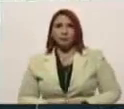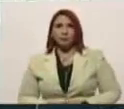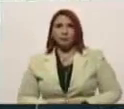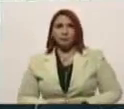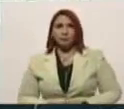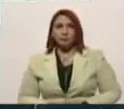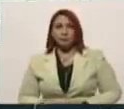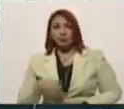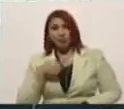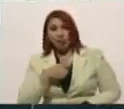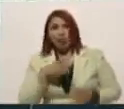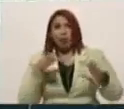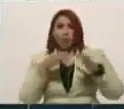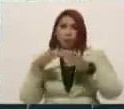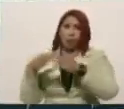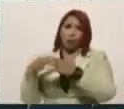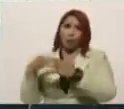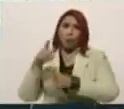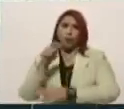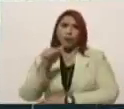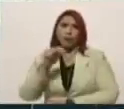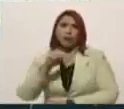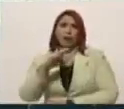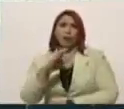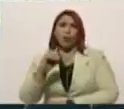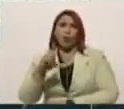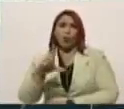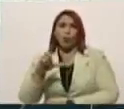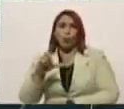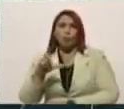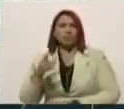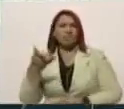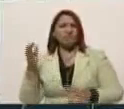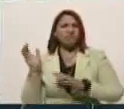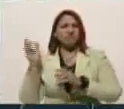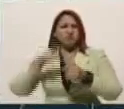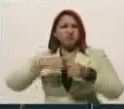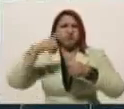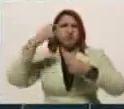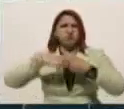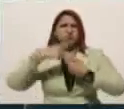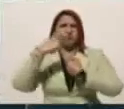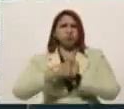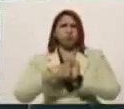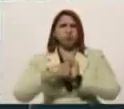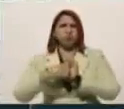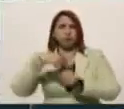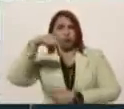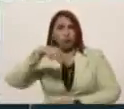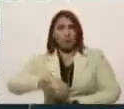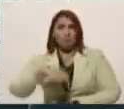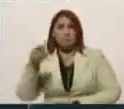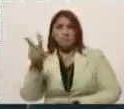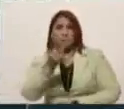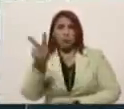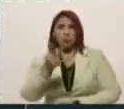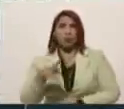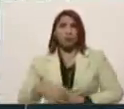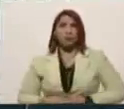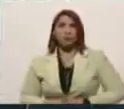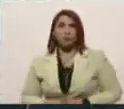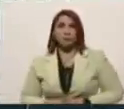Y esos grupos TANCOL han venido infiltrándose en territorio venezolano.